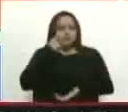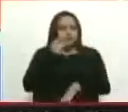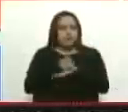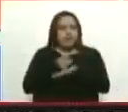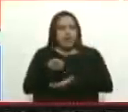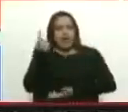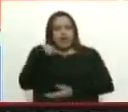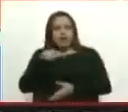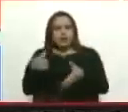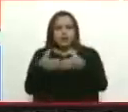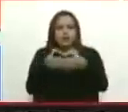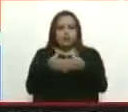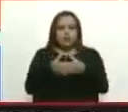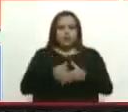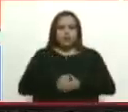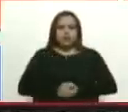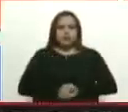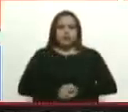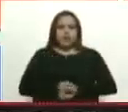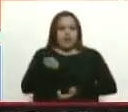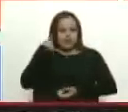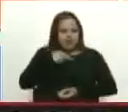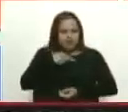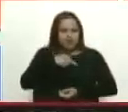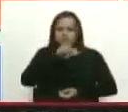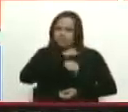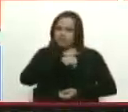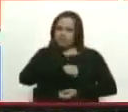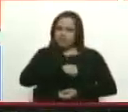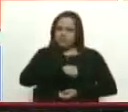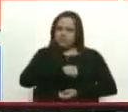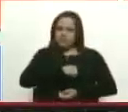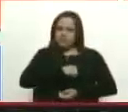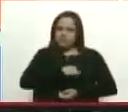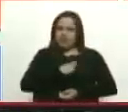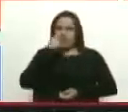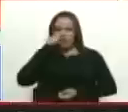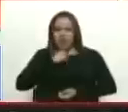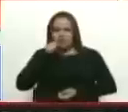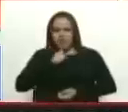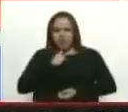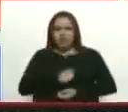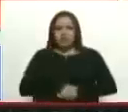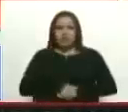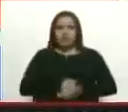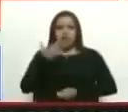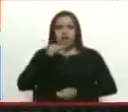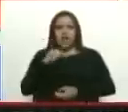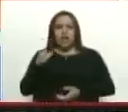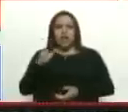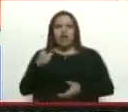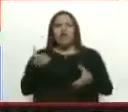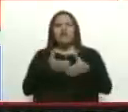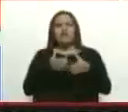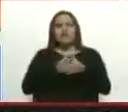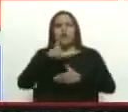el grupo de... ayer, sí, y el sábado, el G7. El